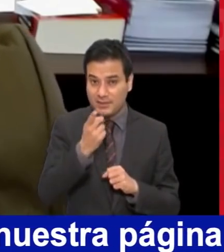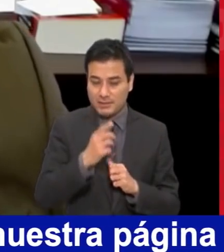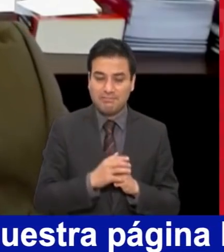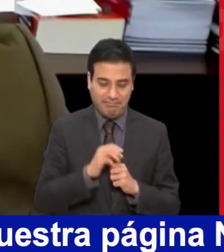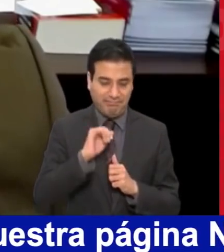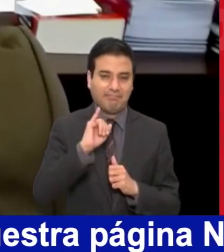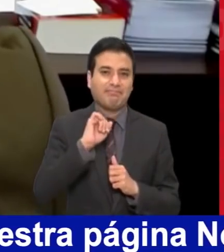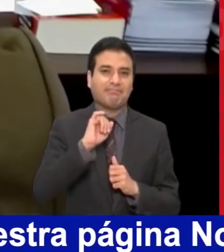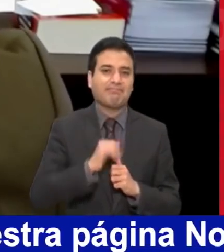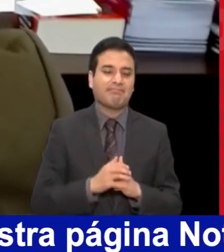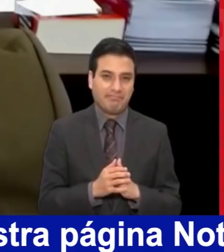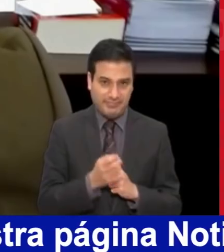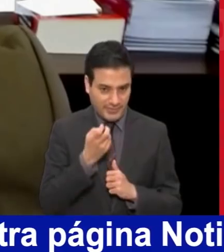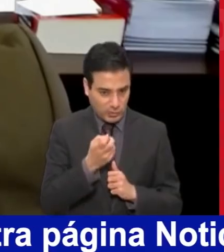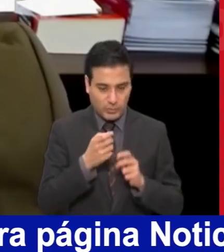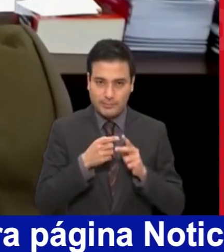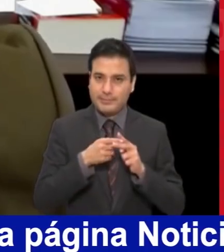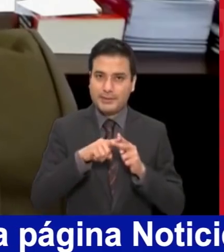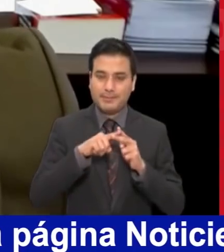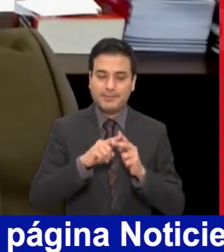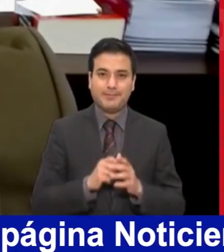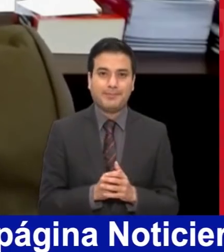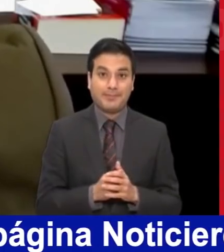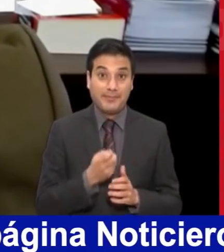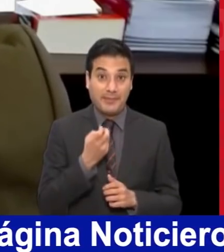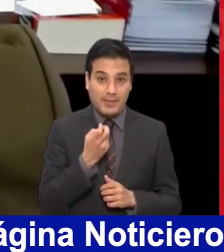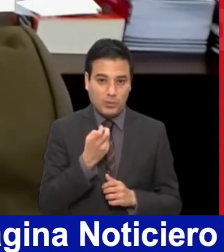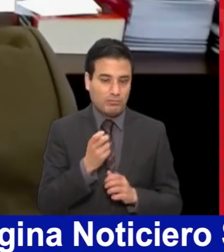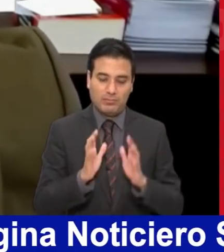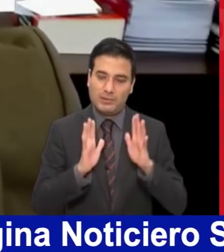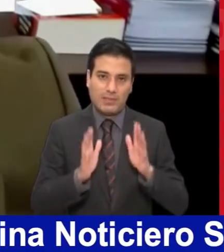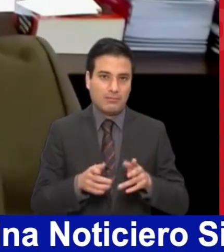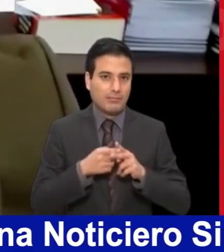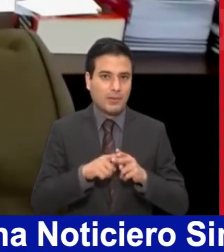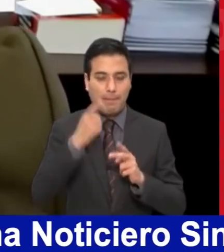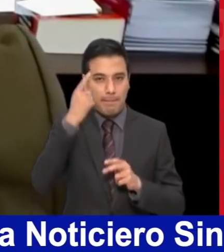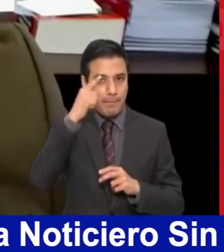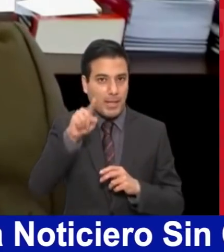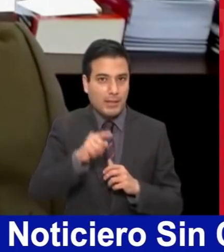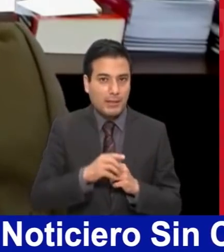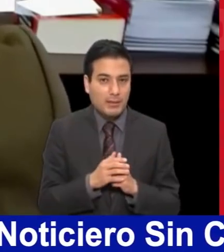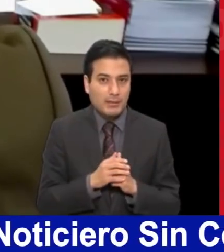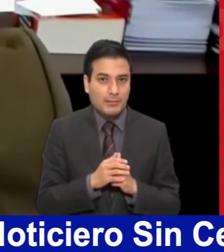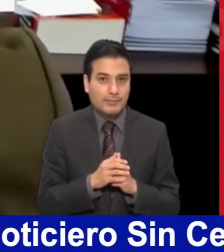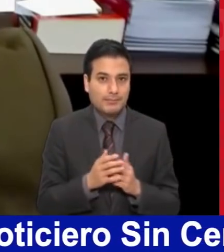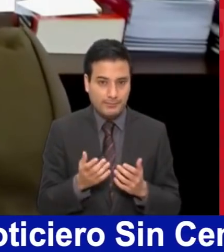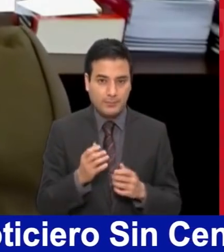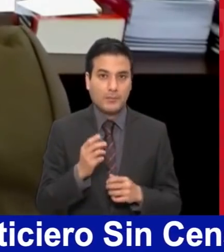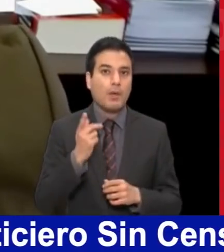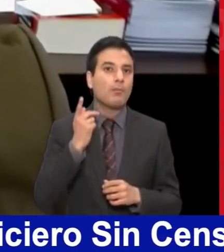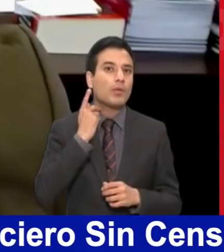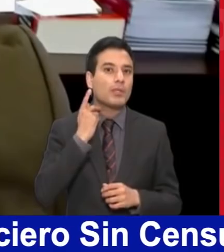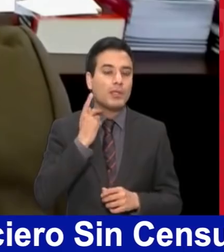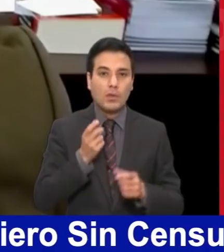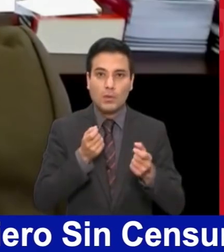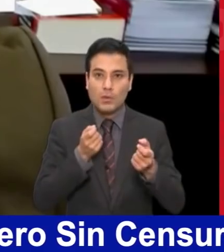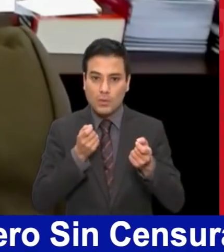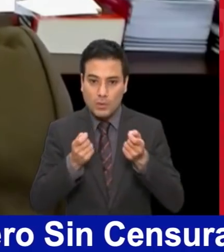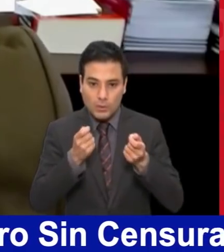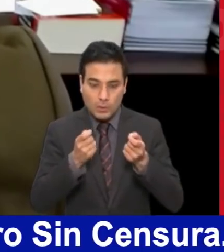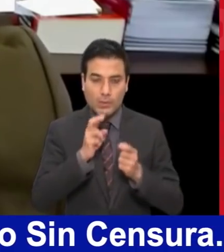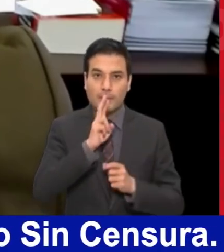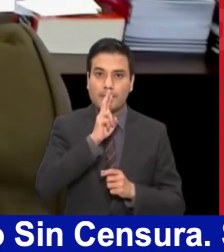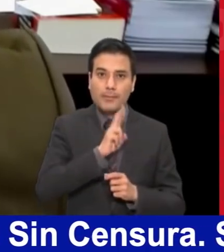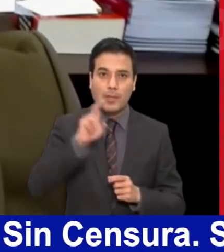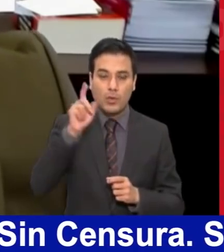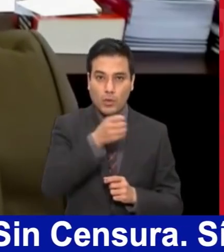consolidación del Estado revolucionario, ¿no? Que se impulsó con la clara intención de fortalecer el control político en el